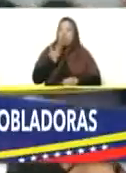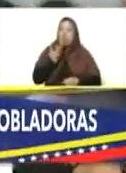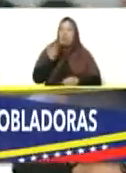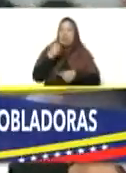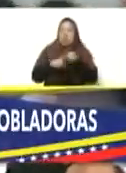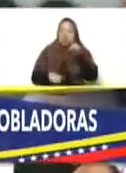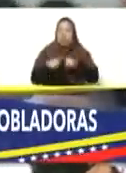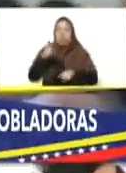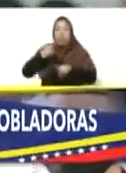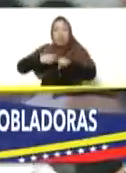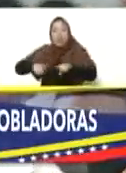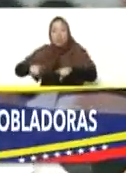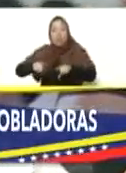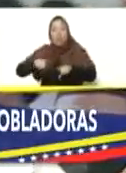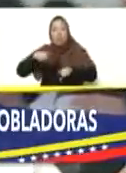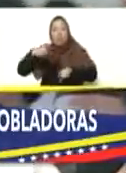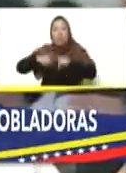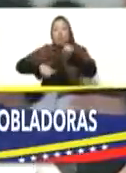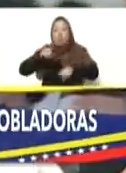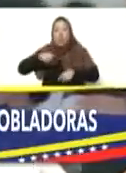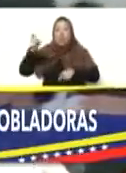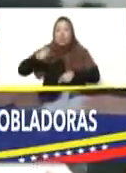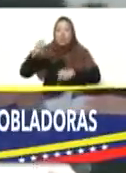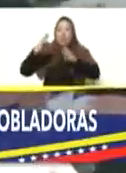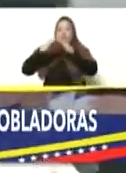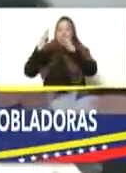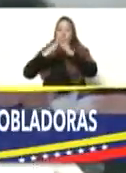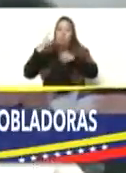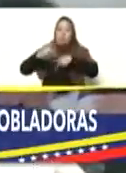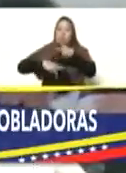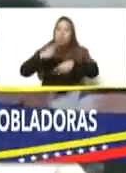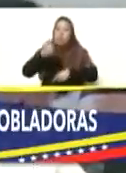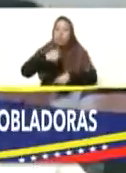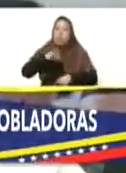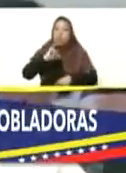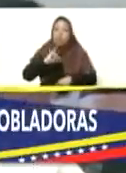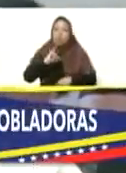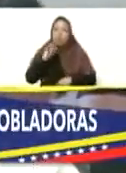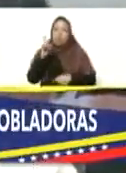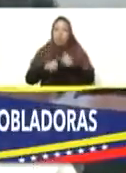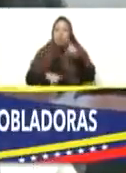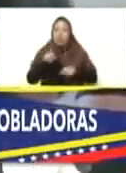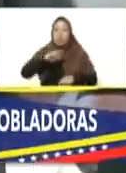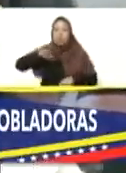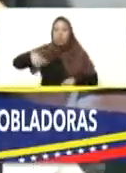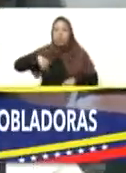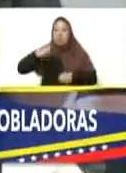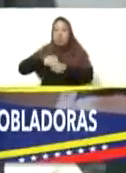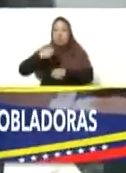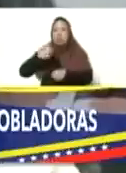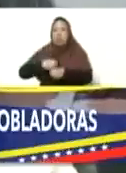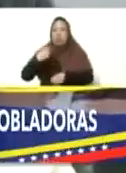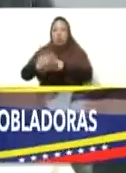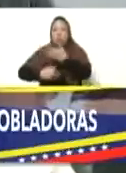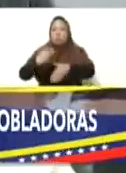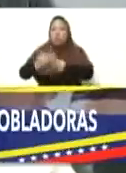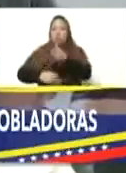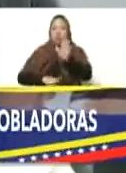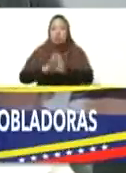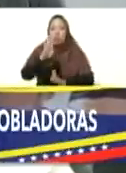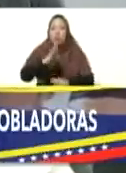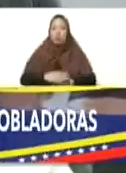concreto cosas que nosotros con los medios de producción con los materiales con nuestro trabajo bueno avanzamos pues